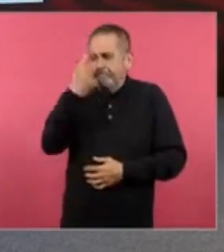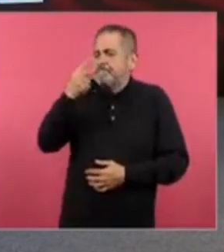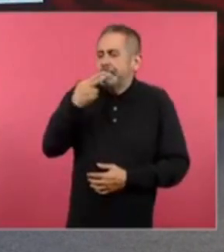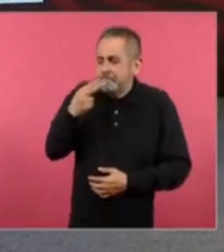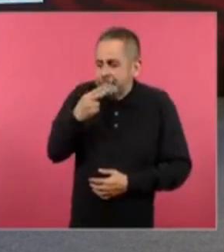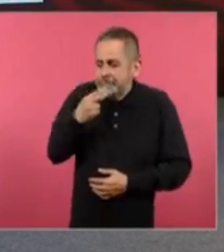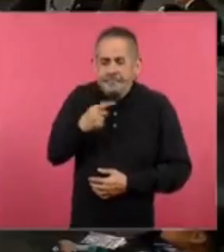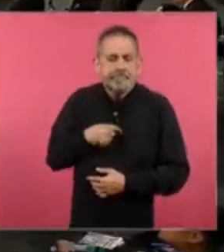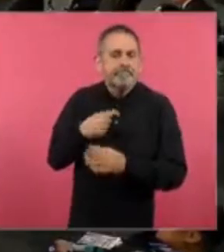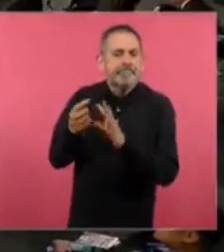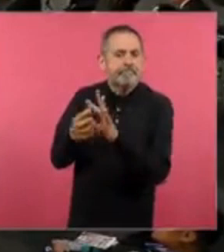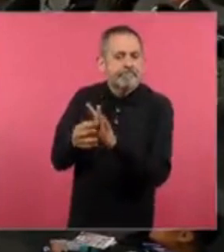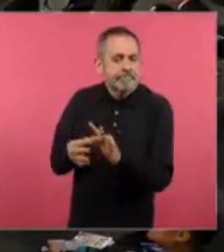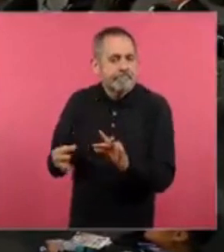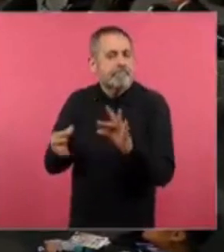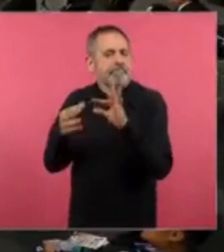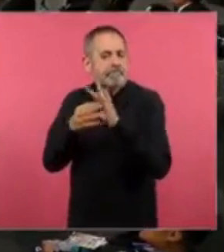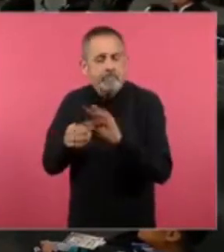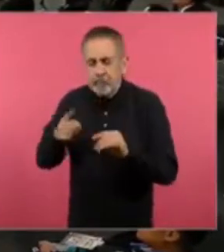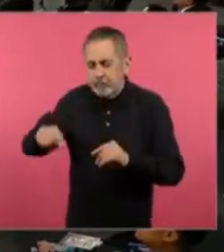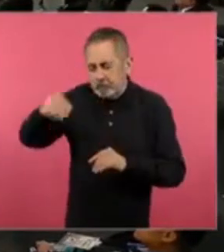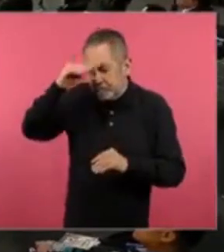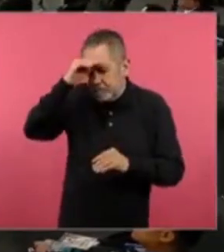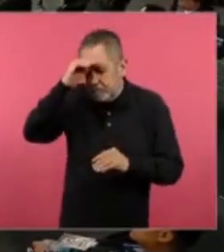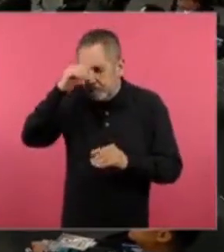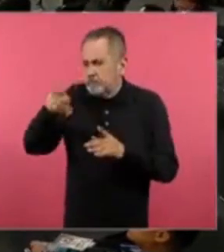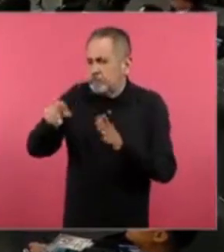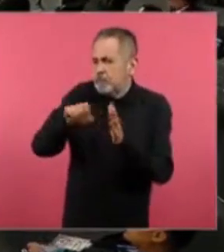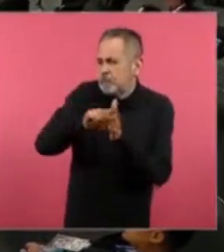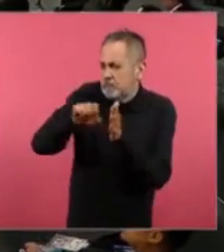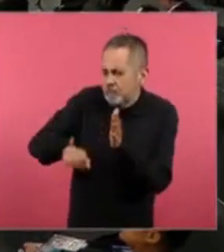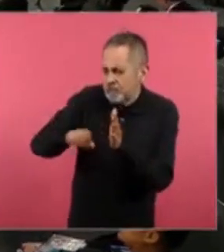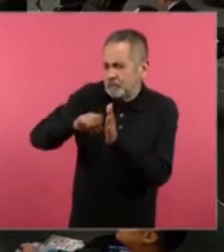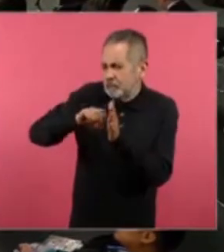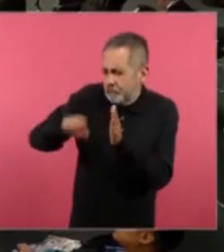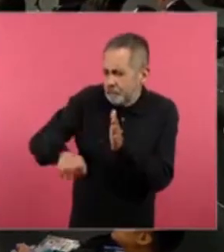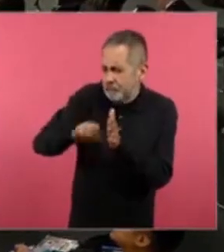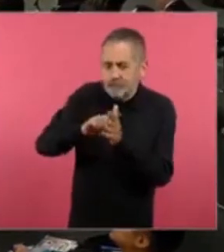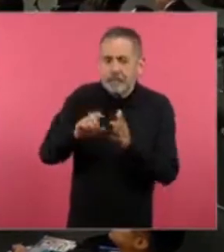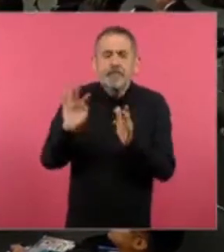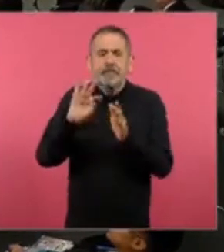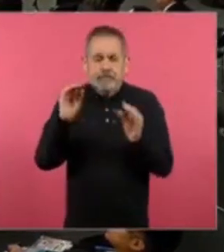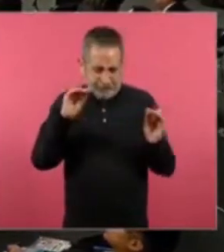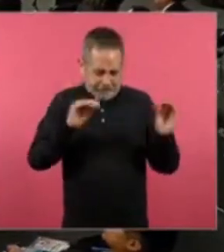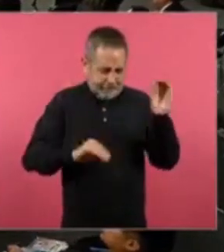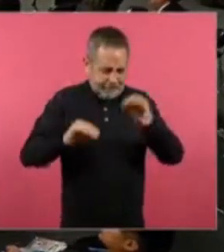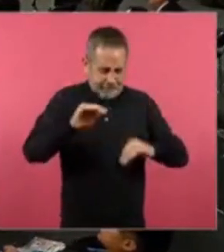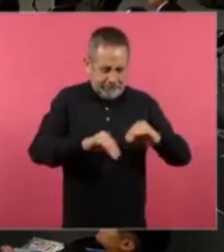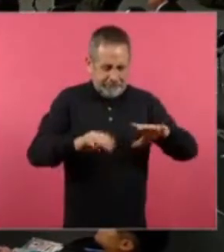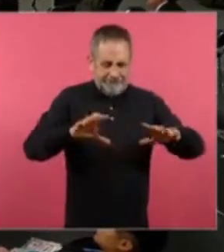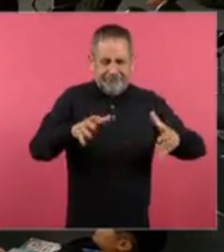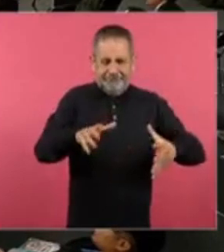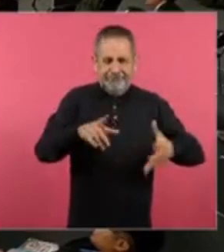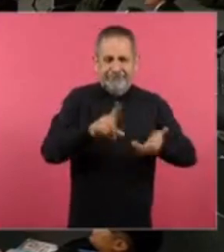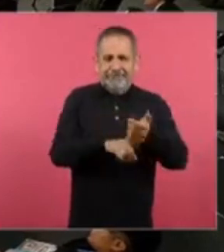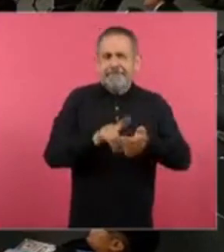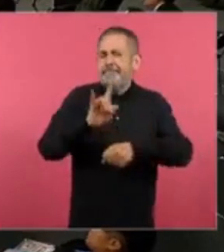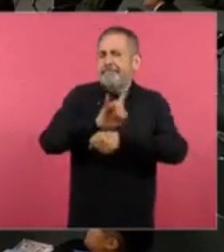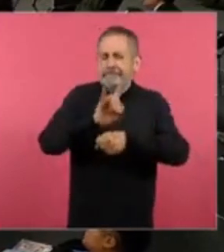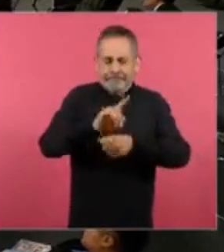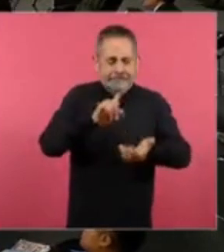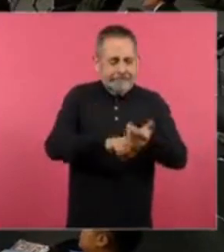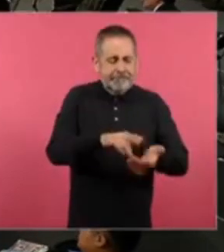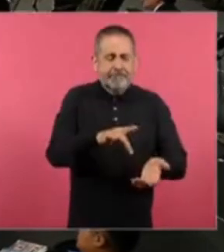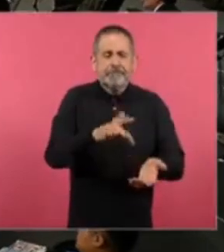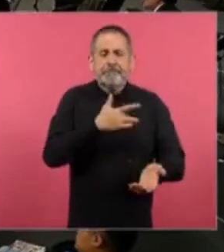propone es el empezar a pensar con analogías, desarrollar una maqueta que finalmente es una analogía del corazón. Y